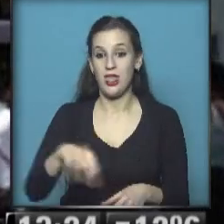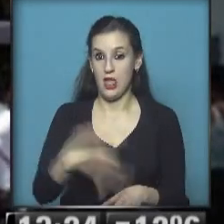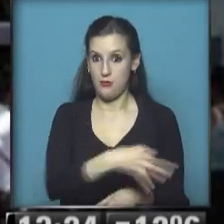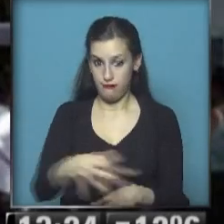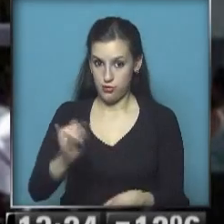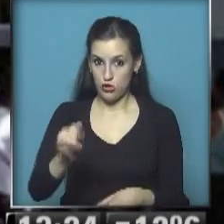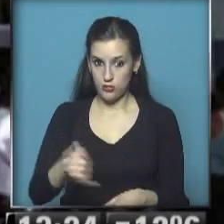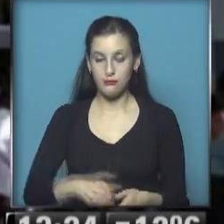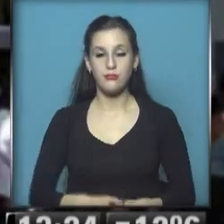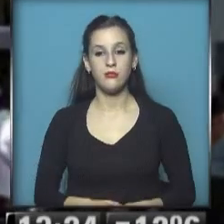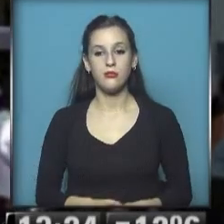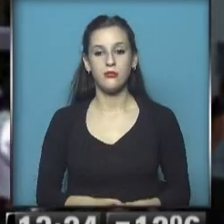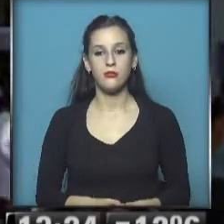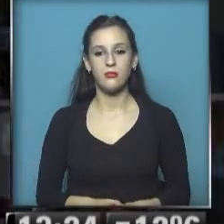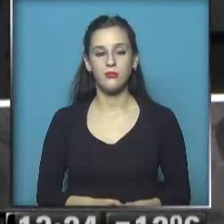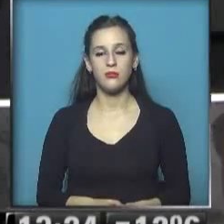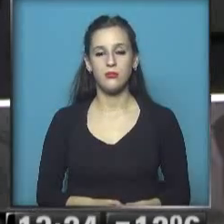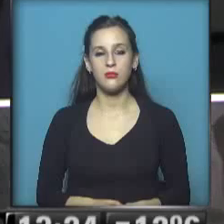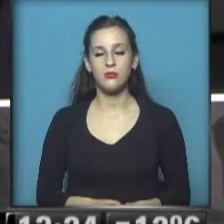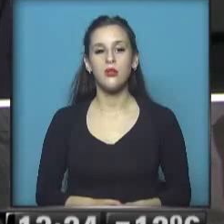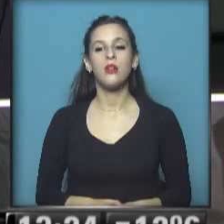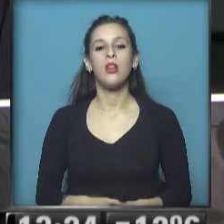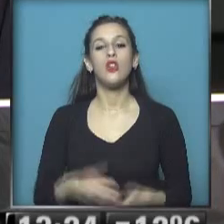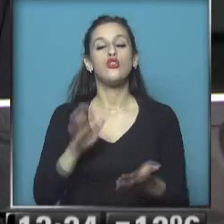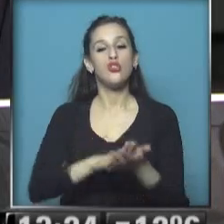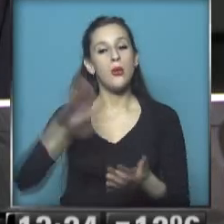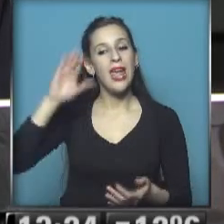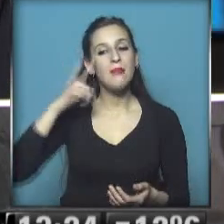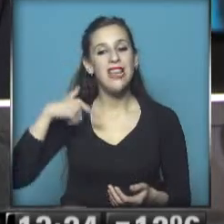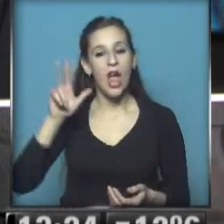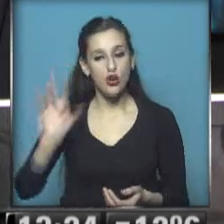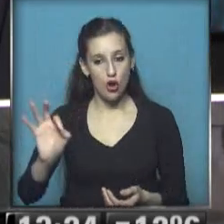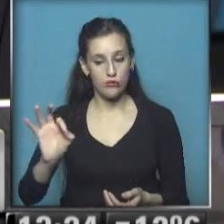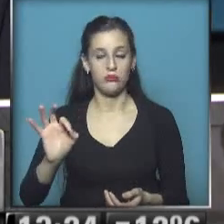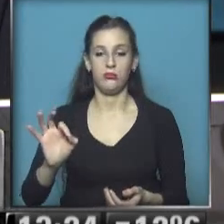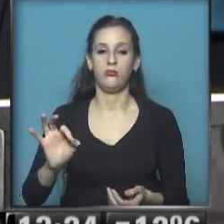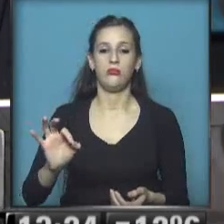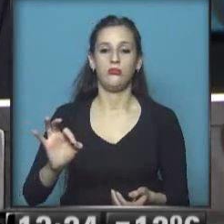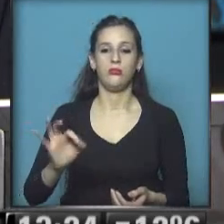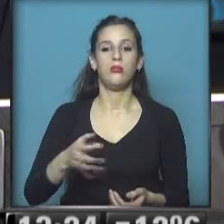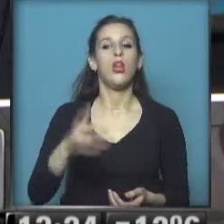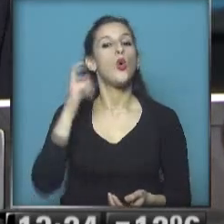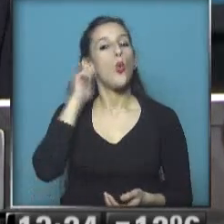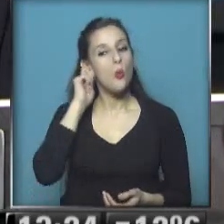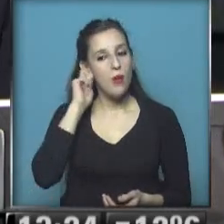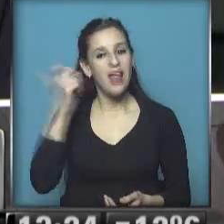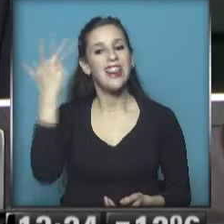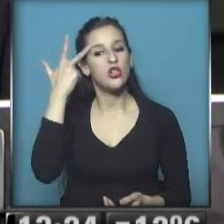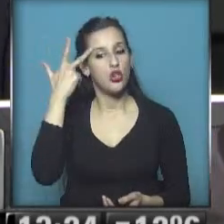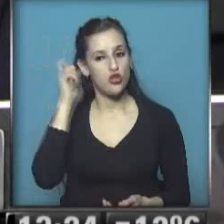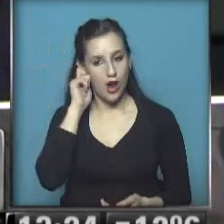carácter para su grupo familiar del joven en el caso de emiliano efectivamente él cumplió los años en mayo a los 18 años